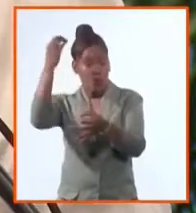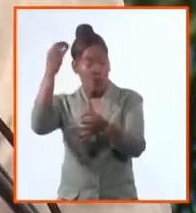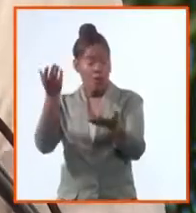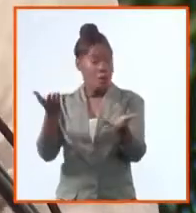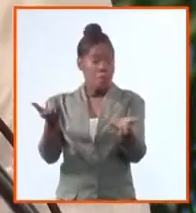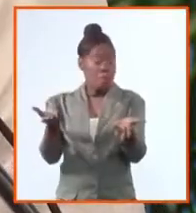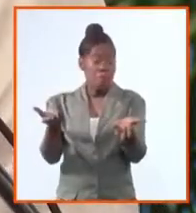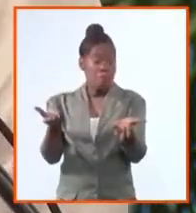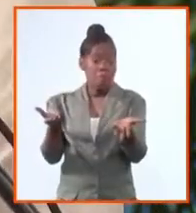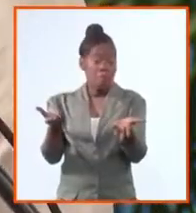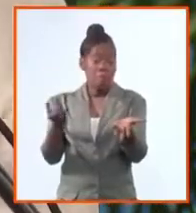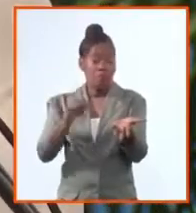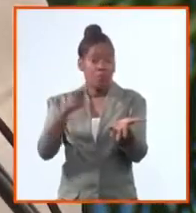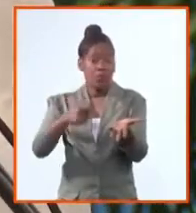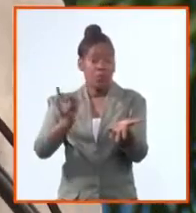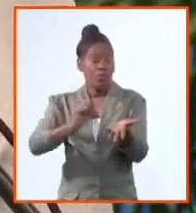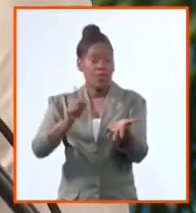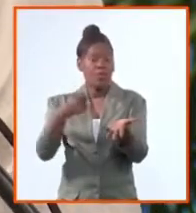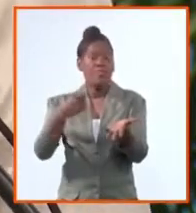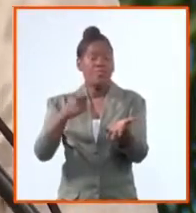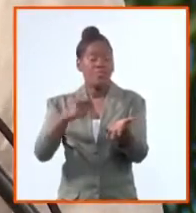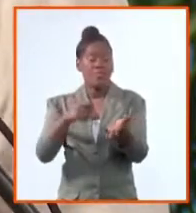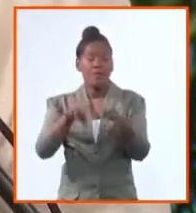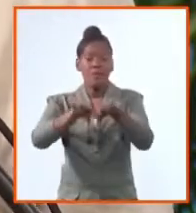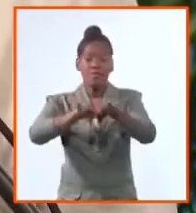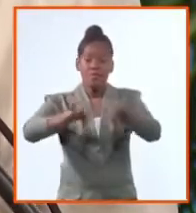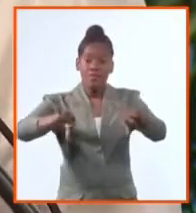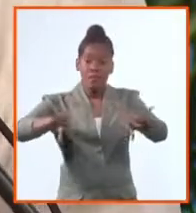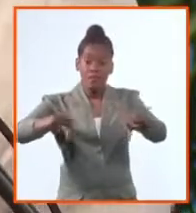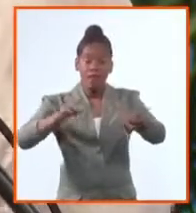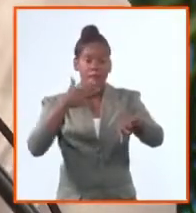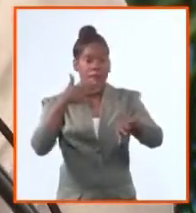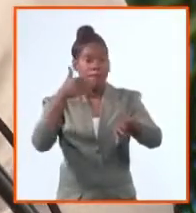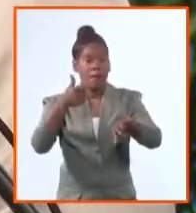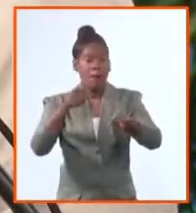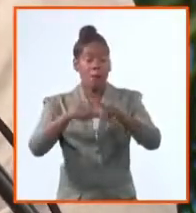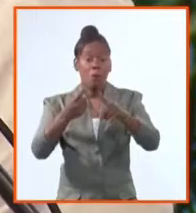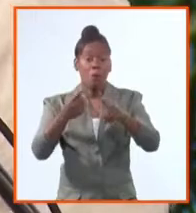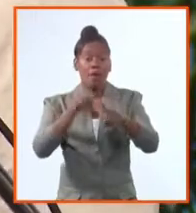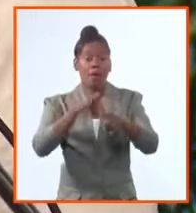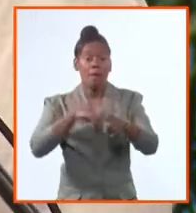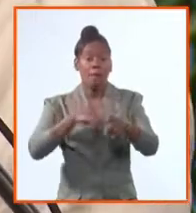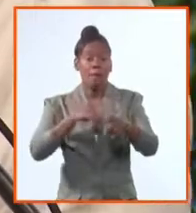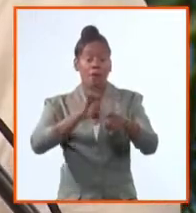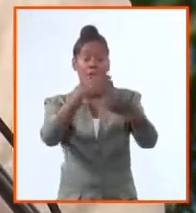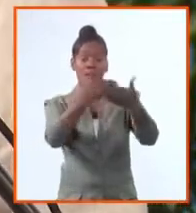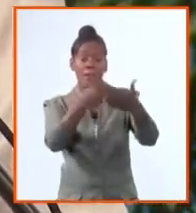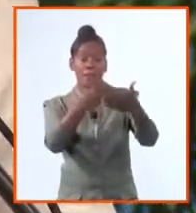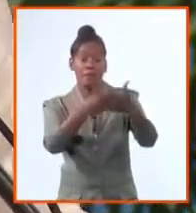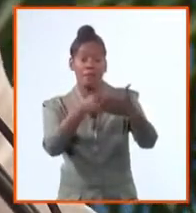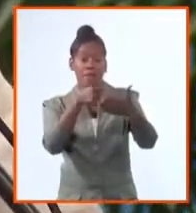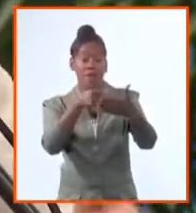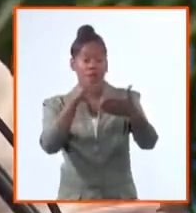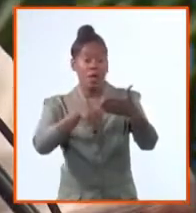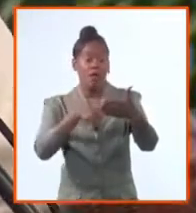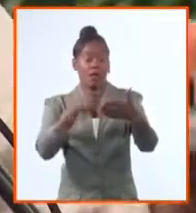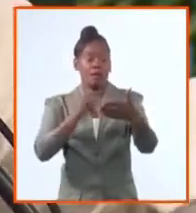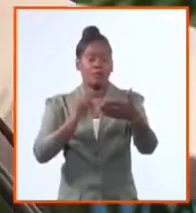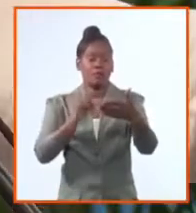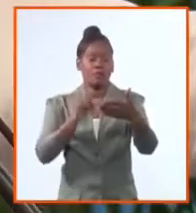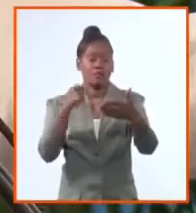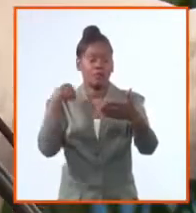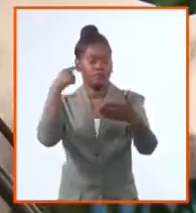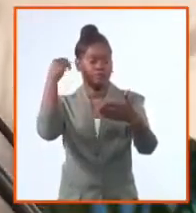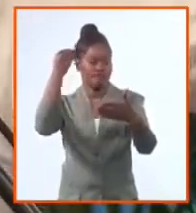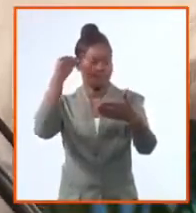eso con el colectivo que está aquí? Que el problema es que las pymes estatales no nos van a salir, por lo menos en gran mayoría,